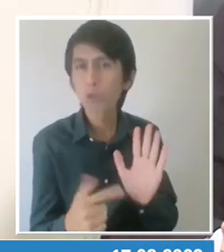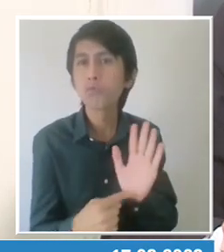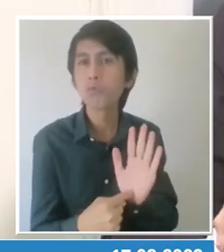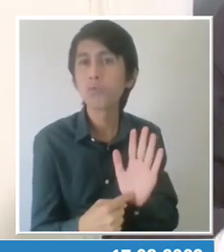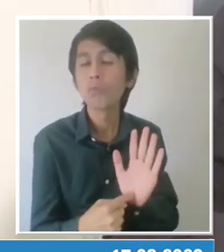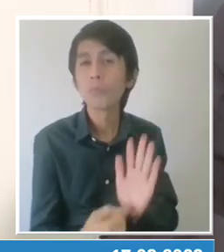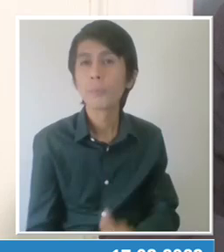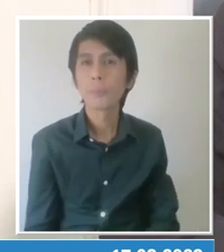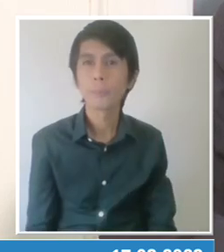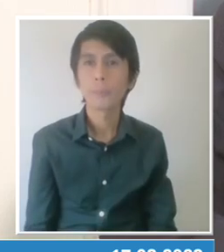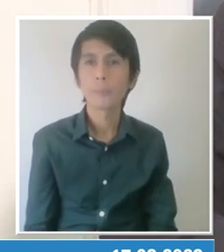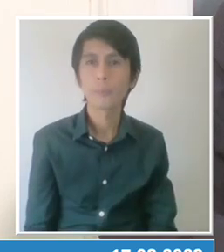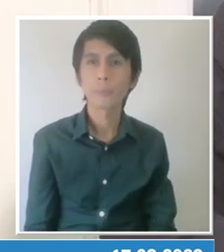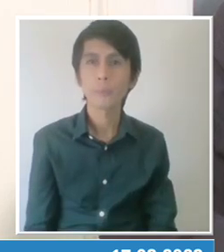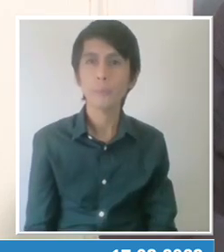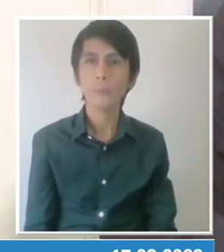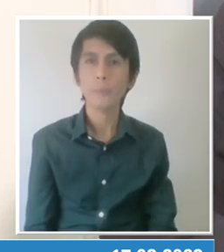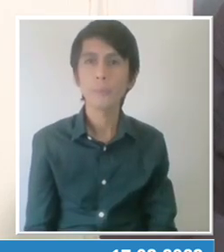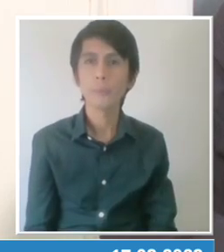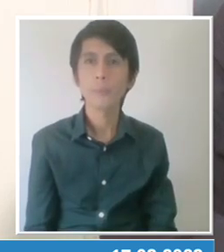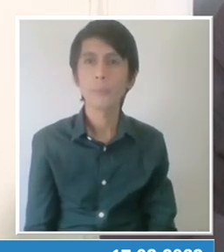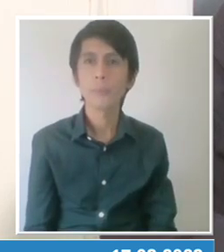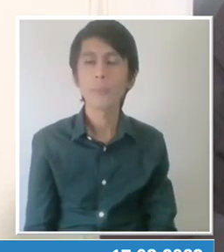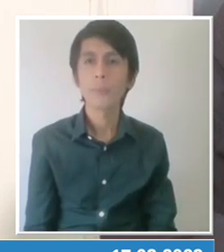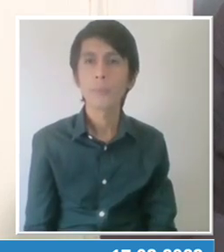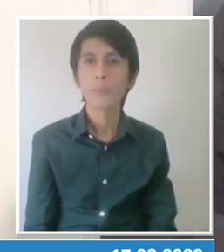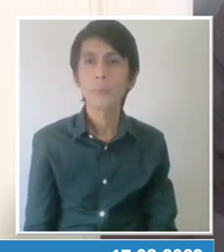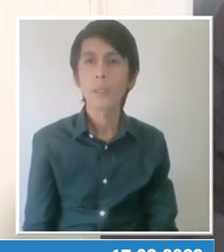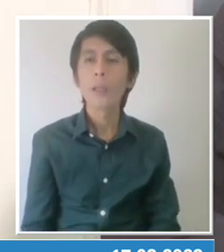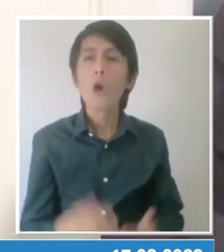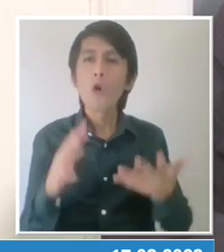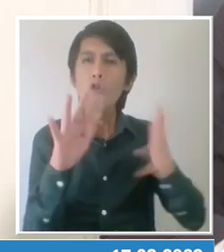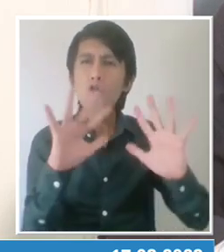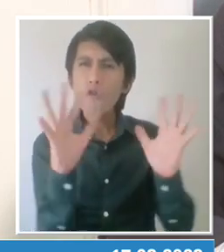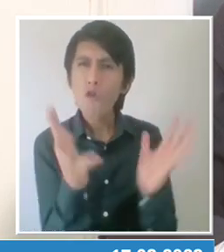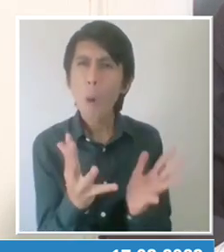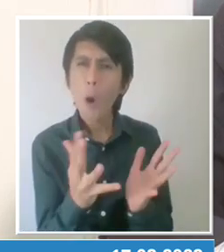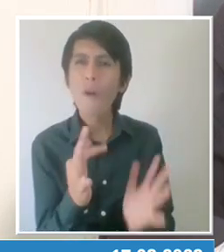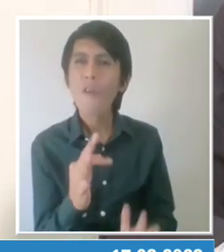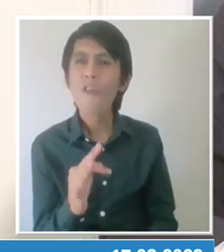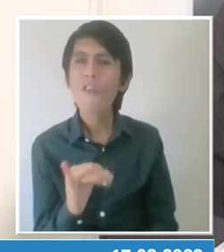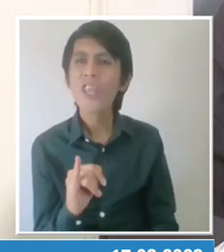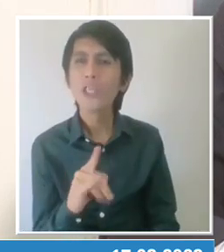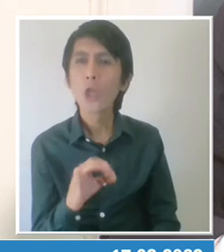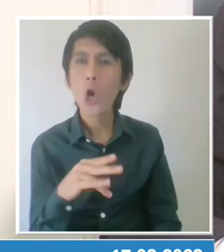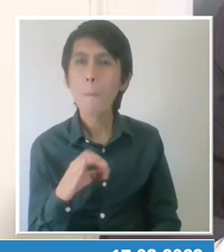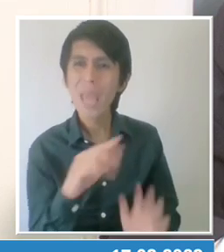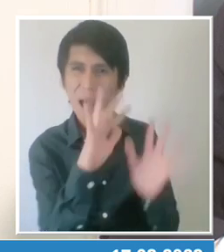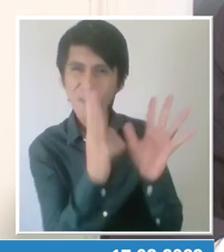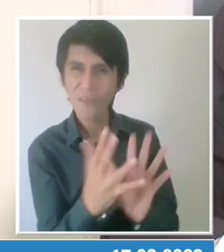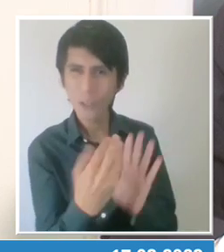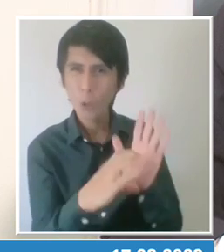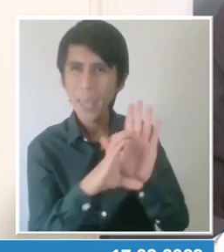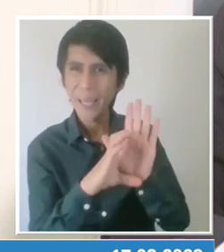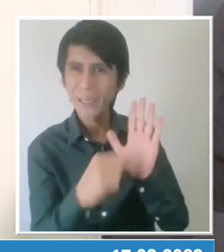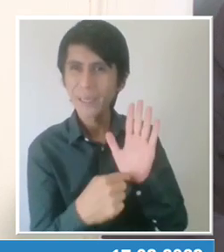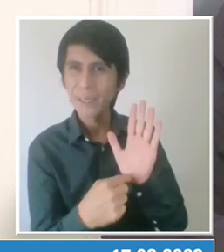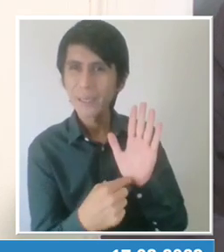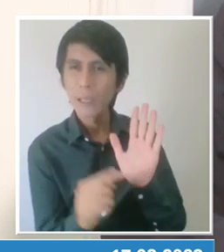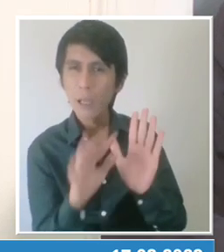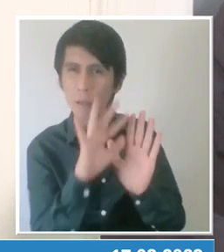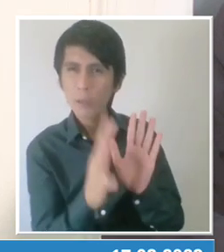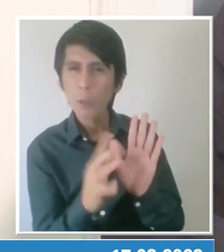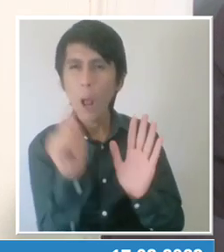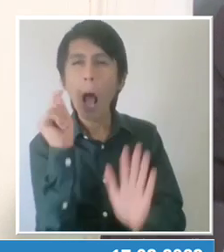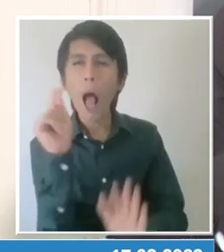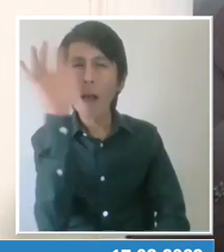Y en lo que es la fisonomía de este ente abstracto, pero todopoderoso en la práctica,